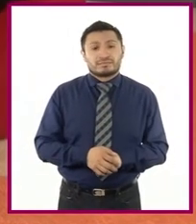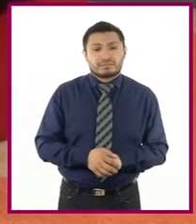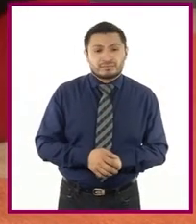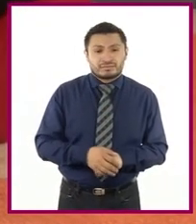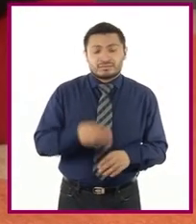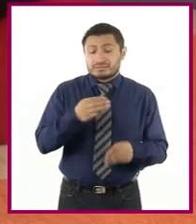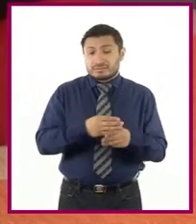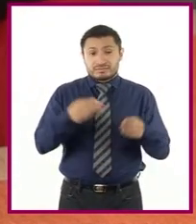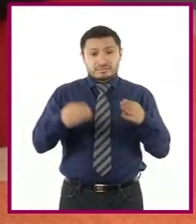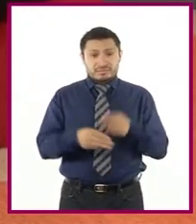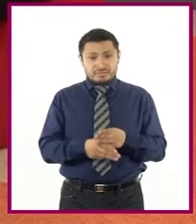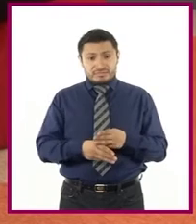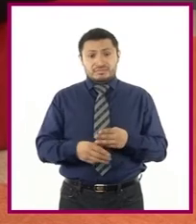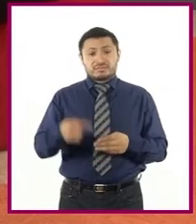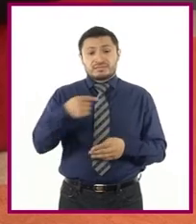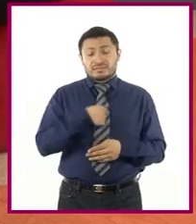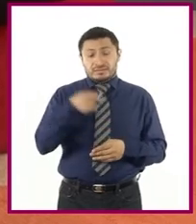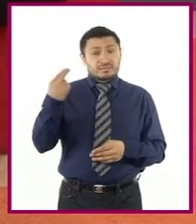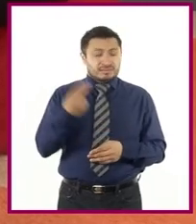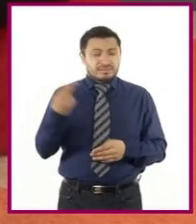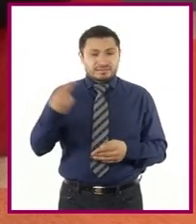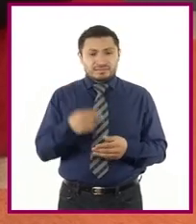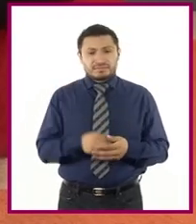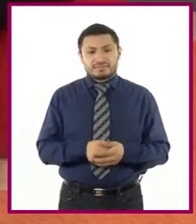insumos y medios técnicos que requeriría.